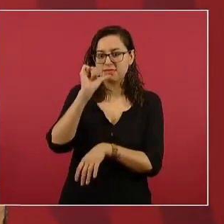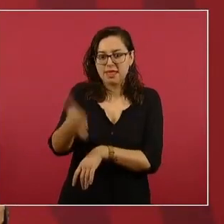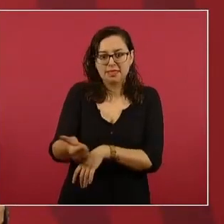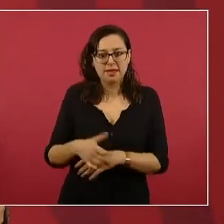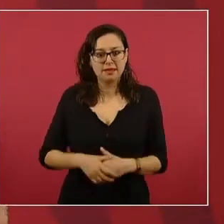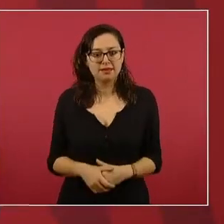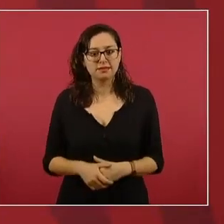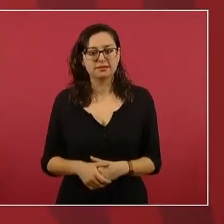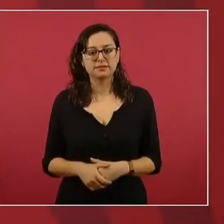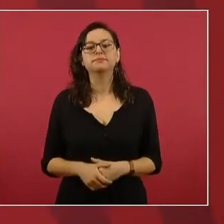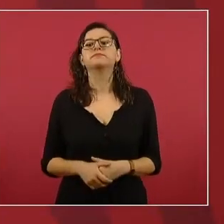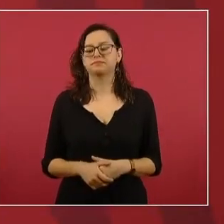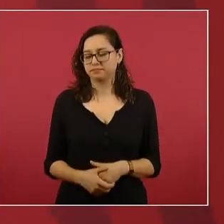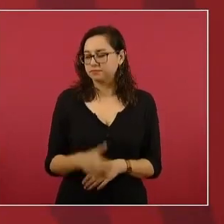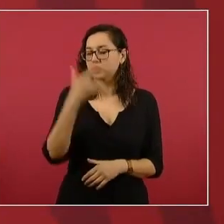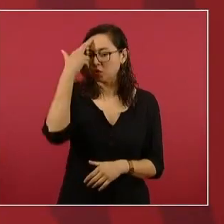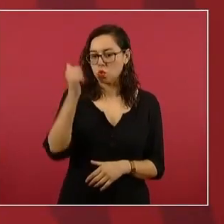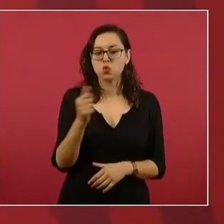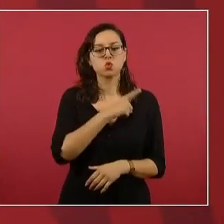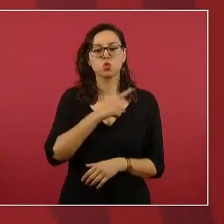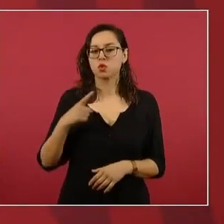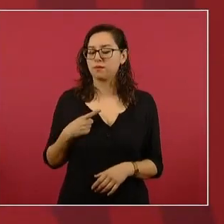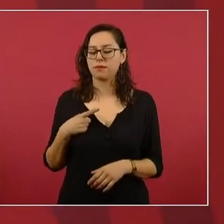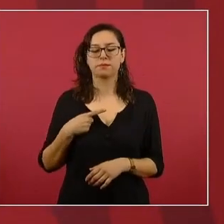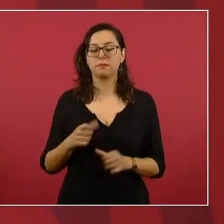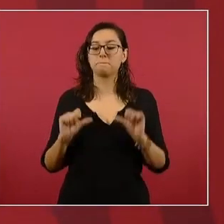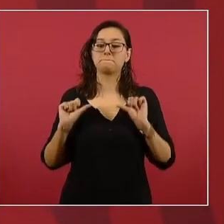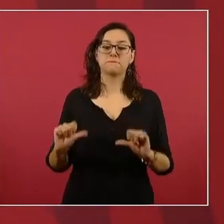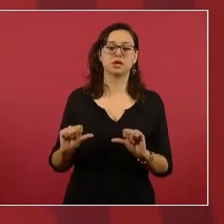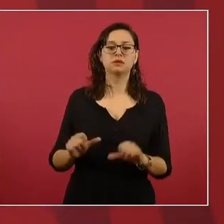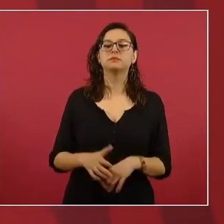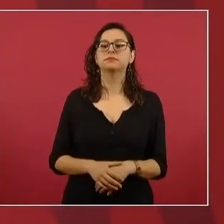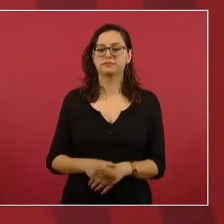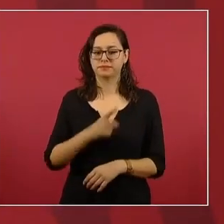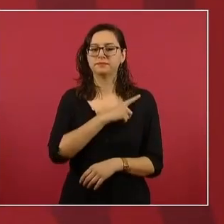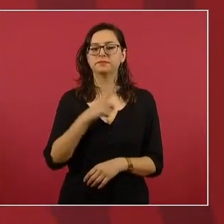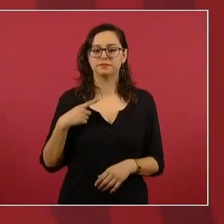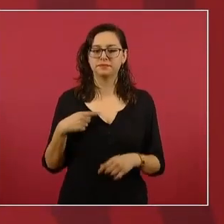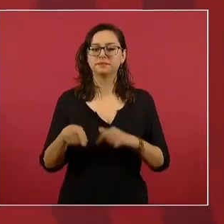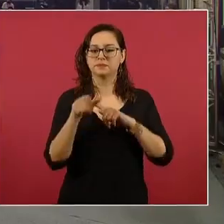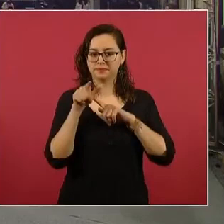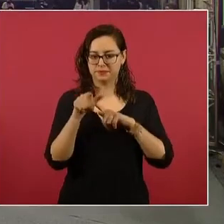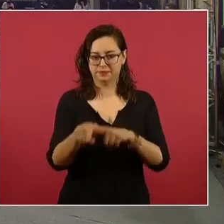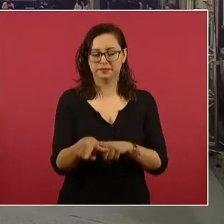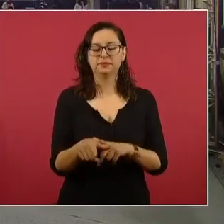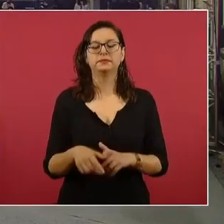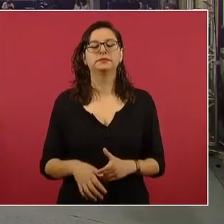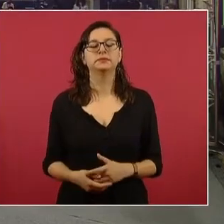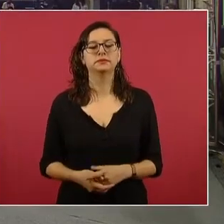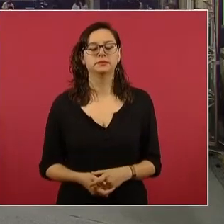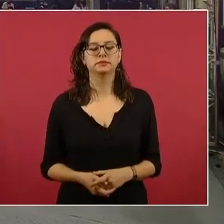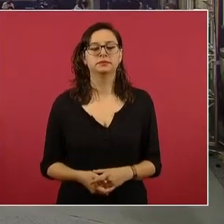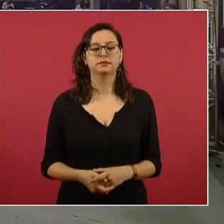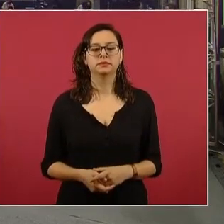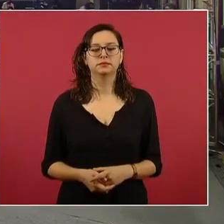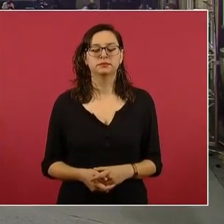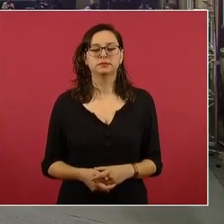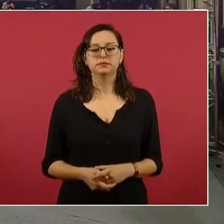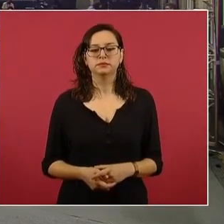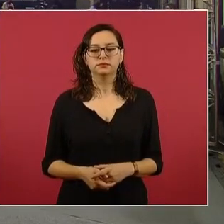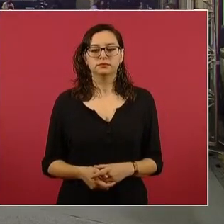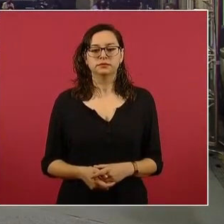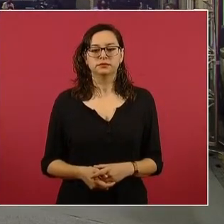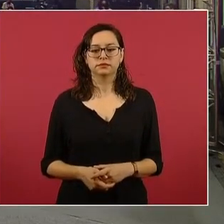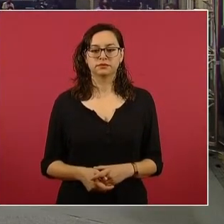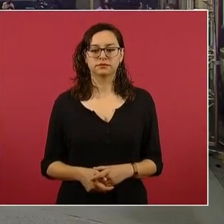para nadie. Sí. Entonces, vamos a seguir. También seguimos investigando